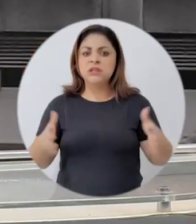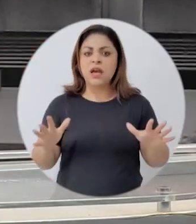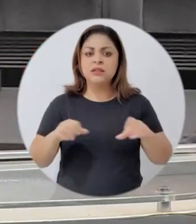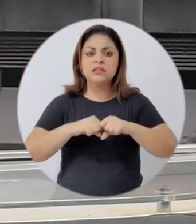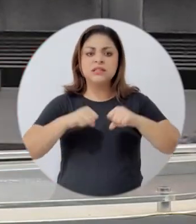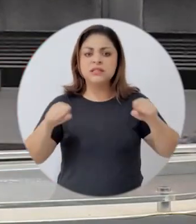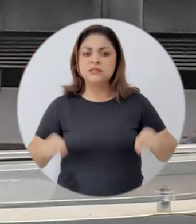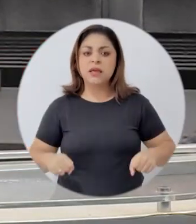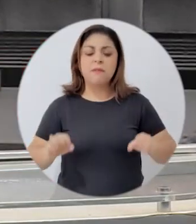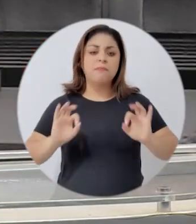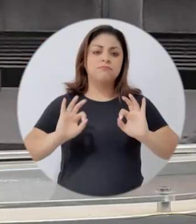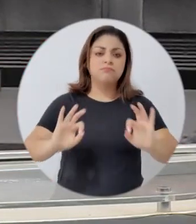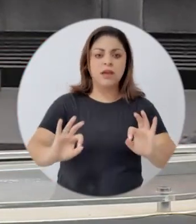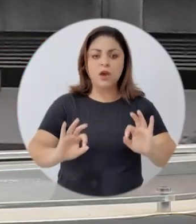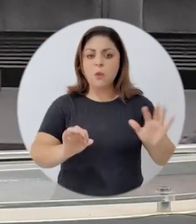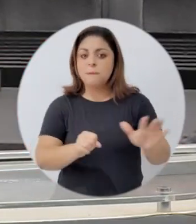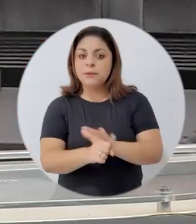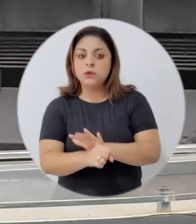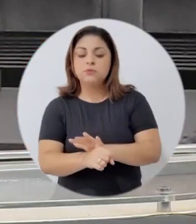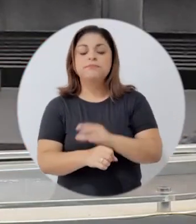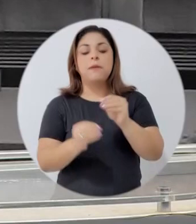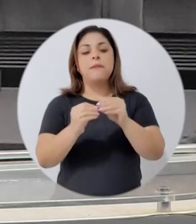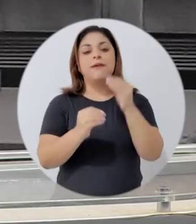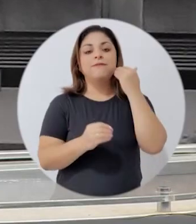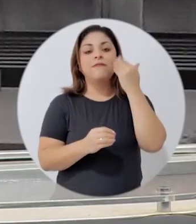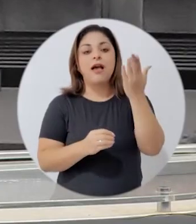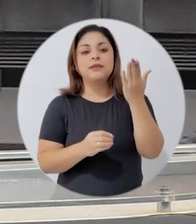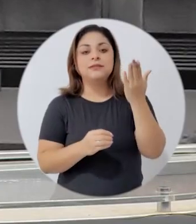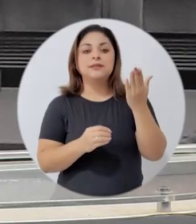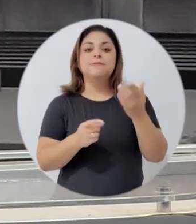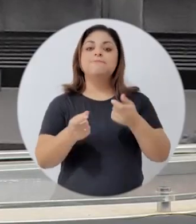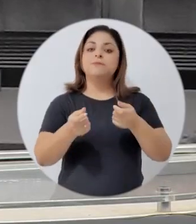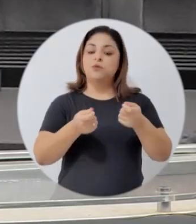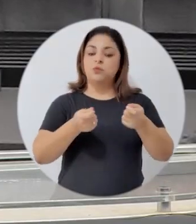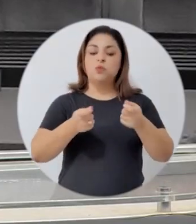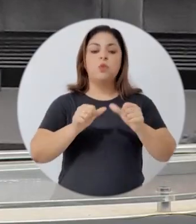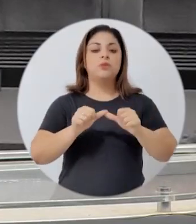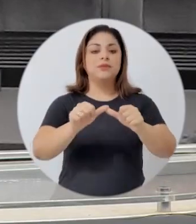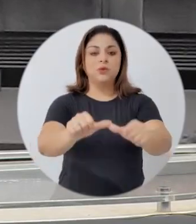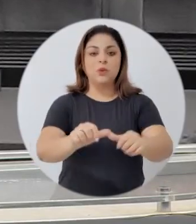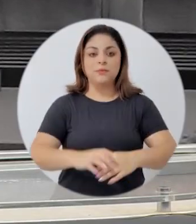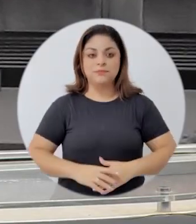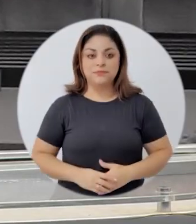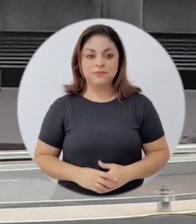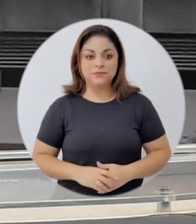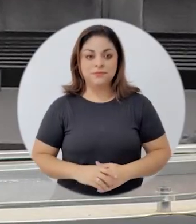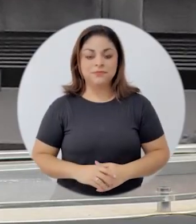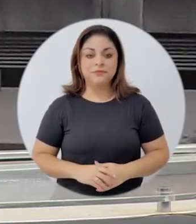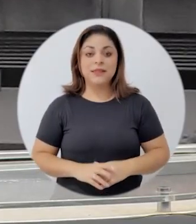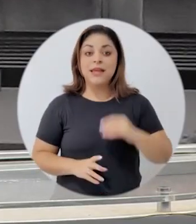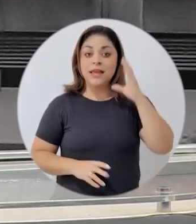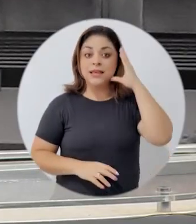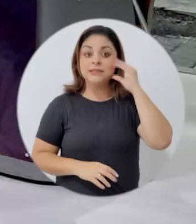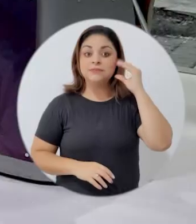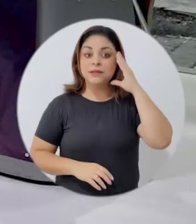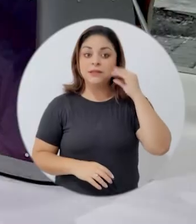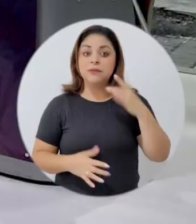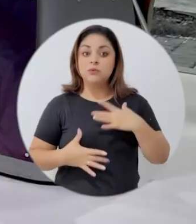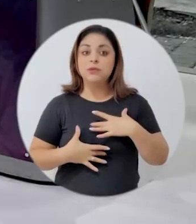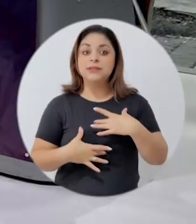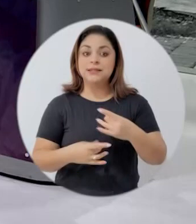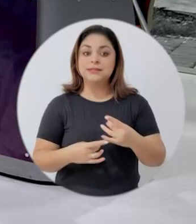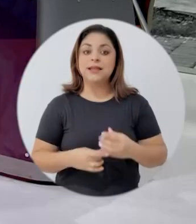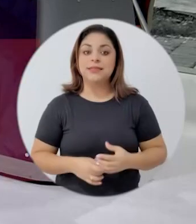el sistema montado y estandarizado, es más sencillo mantenerlo y continuarlo. Sí. Sí, una experiencia